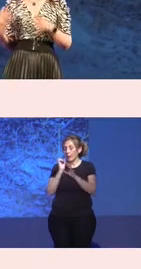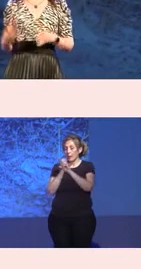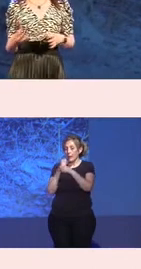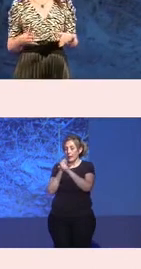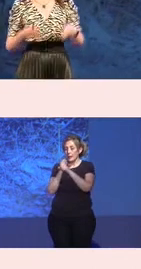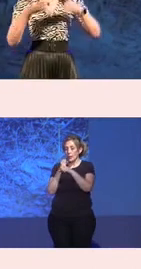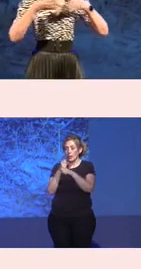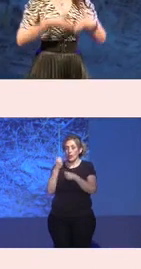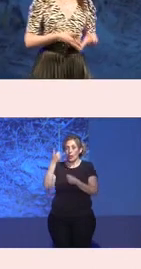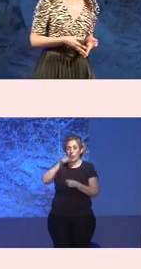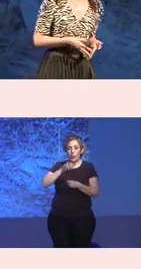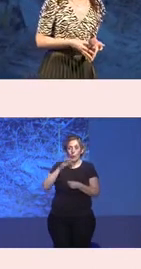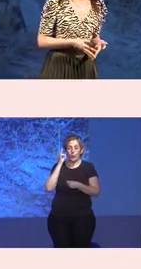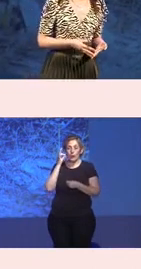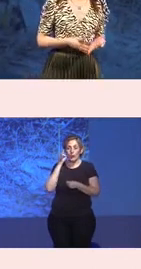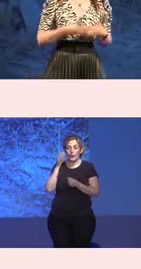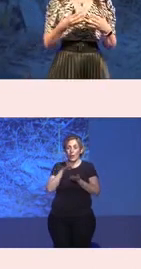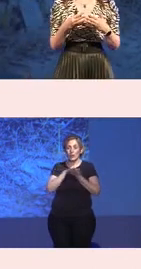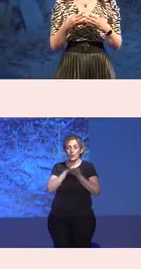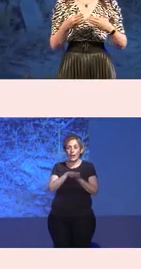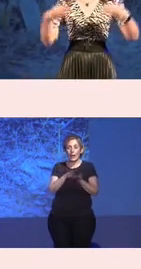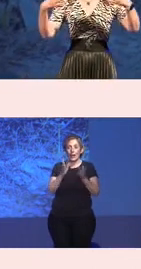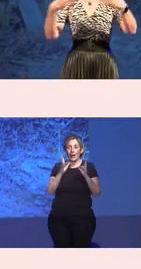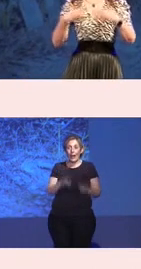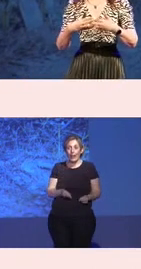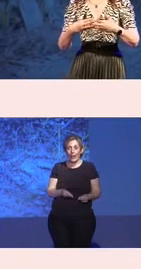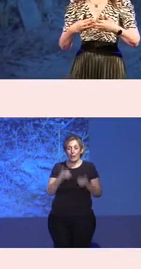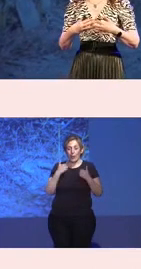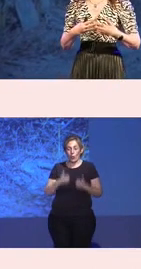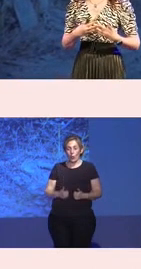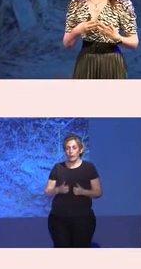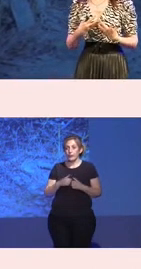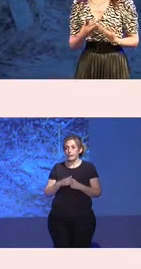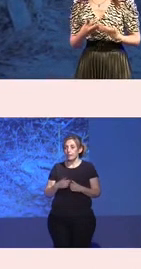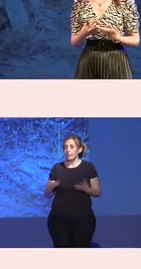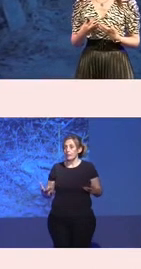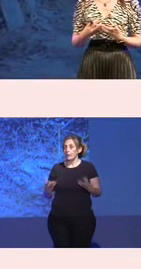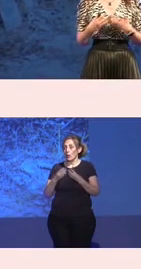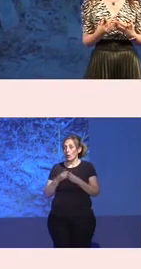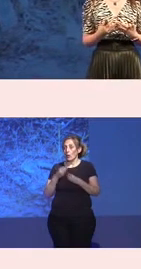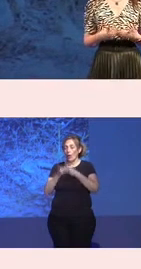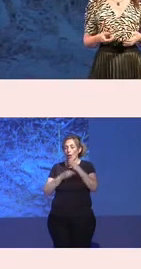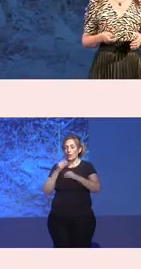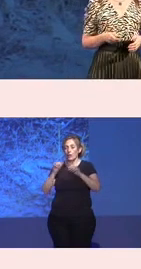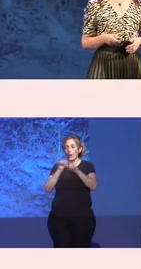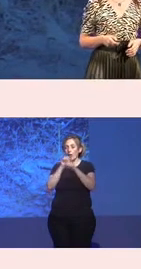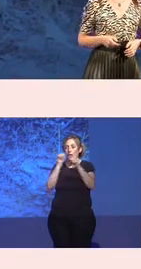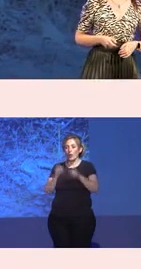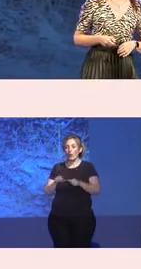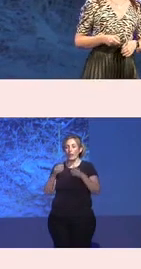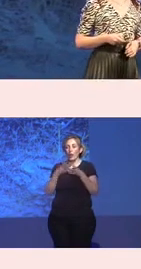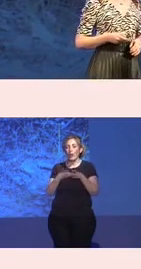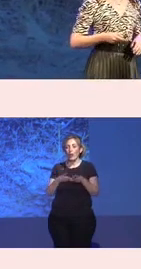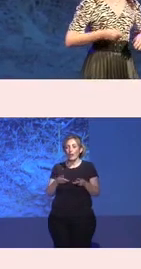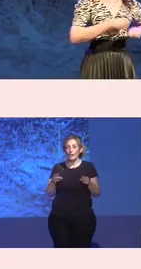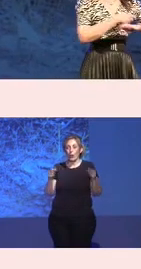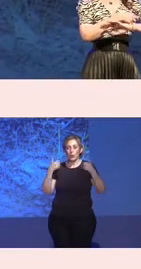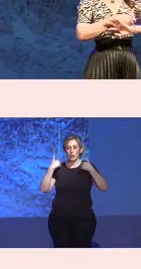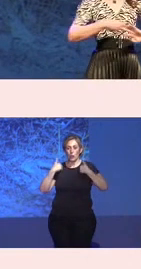o investigadores de los cadáveres y de esta forma juntando ambos se realizan modelos de descomposición